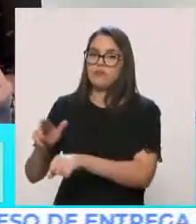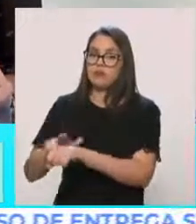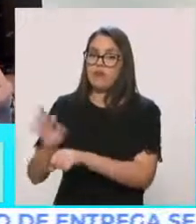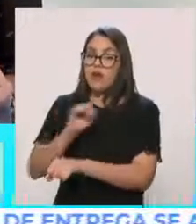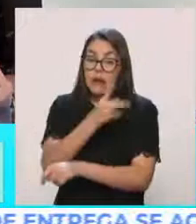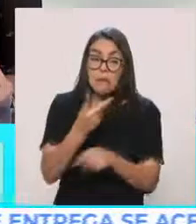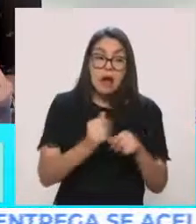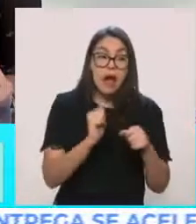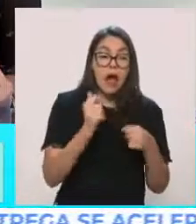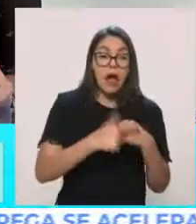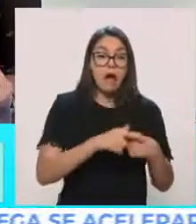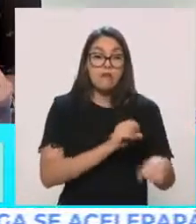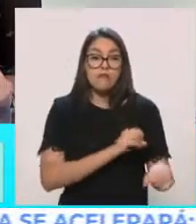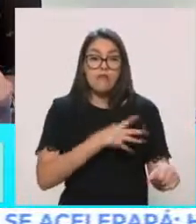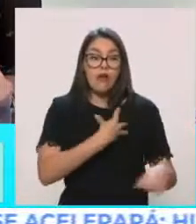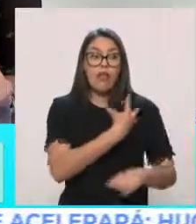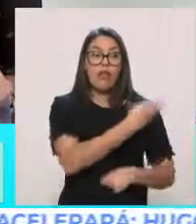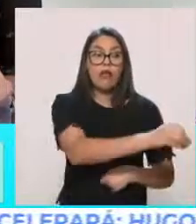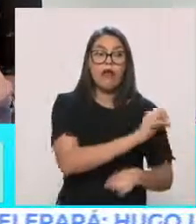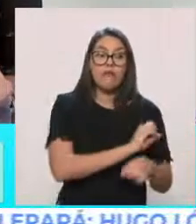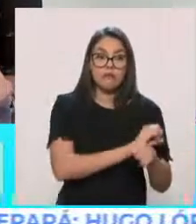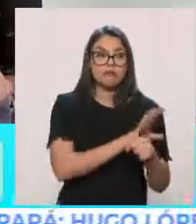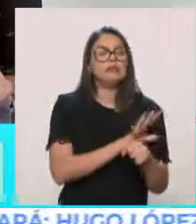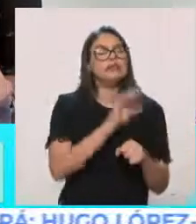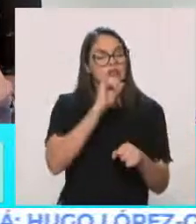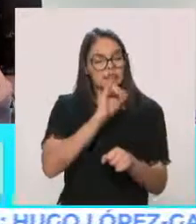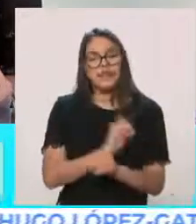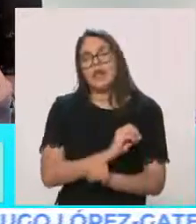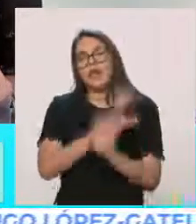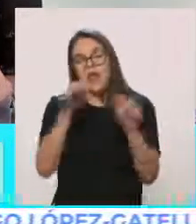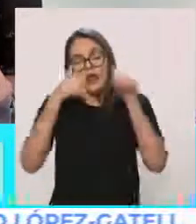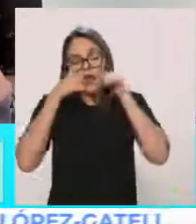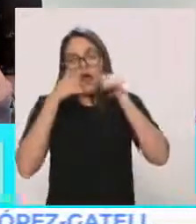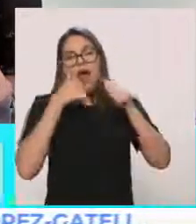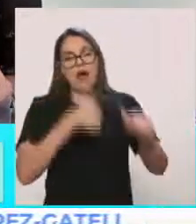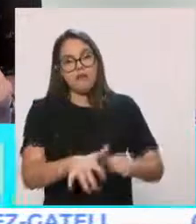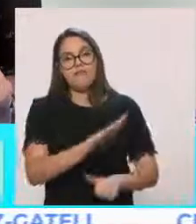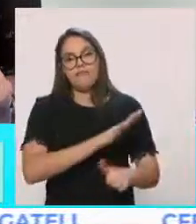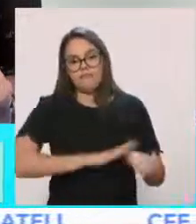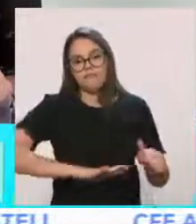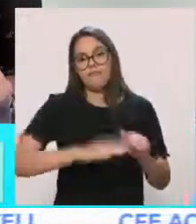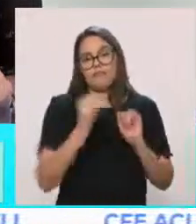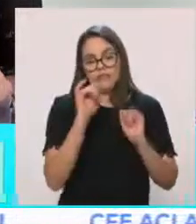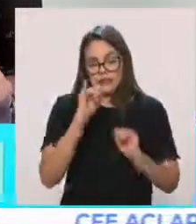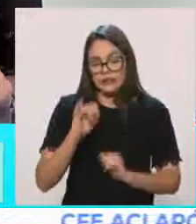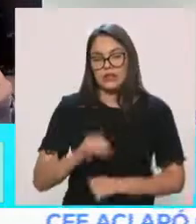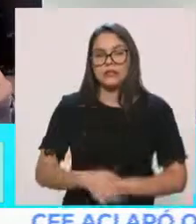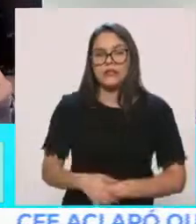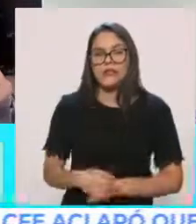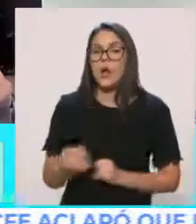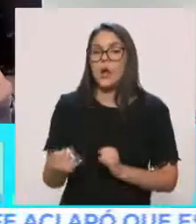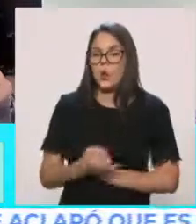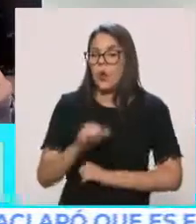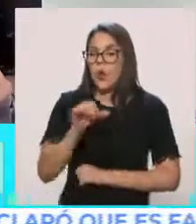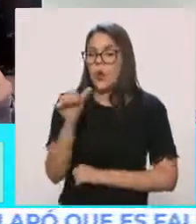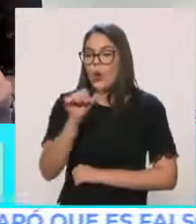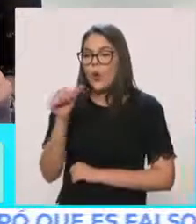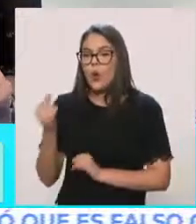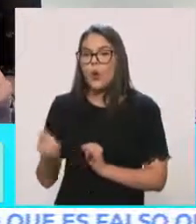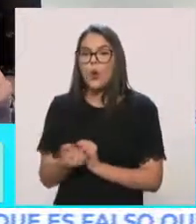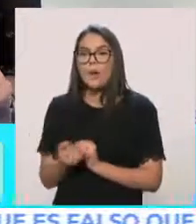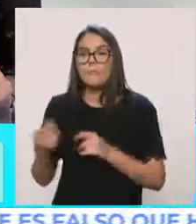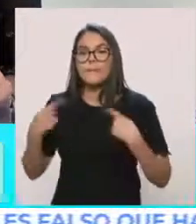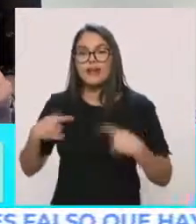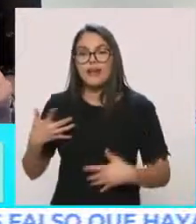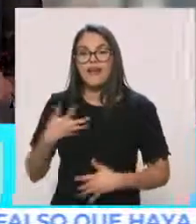haber seguimiento por parte de esta organización en específico. Sabemos que la preocupación también para los otros sectores, principalmente personas que